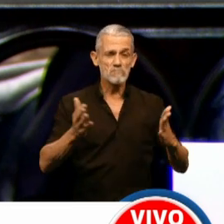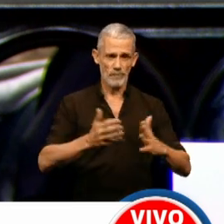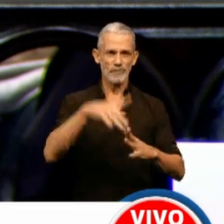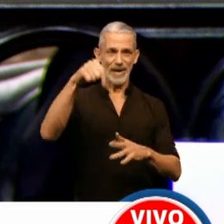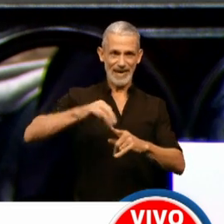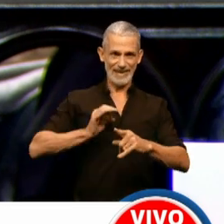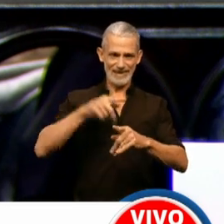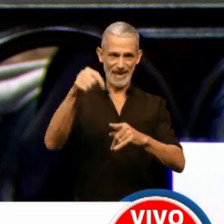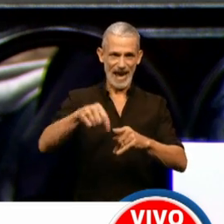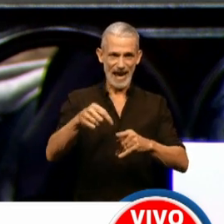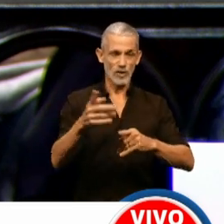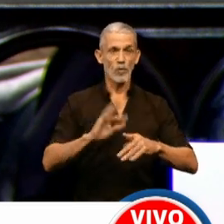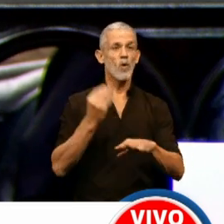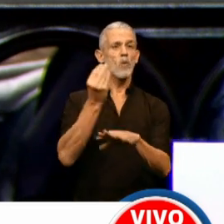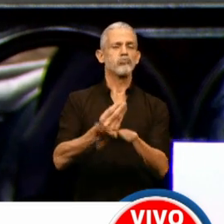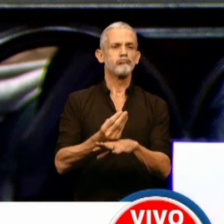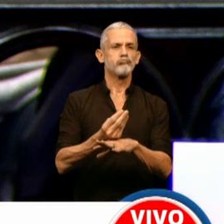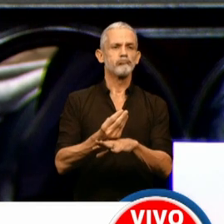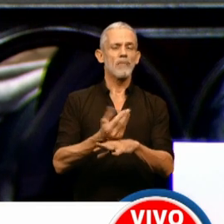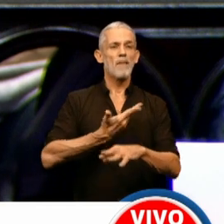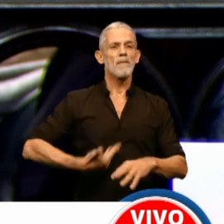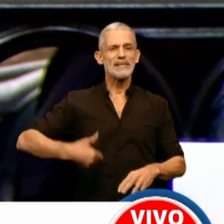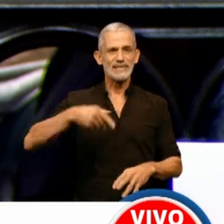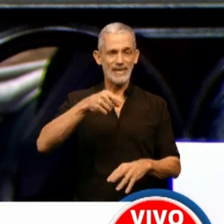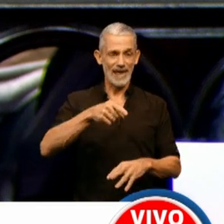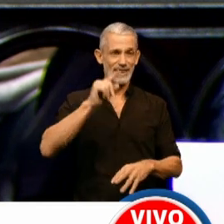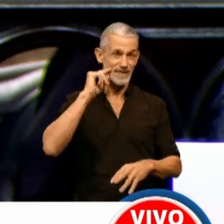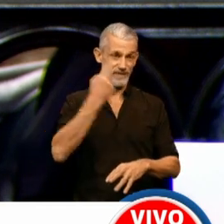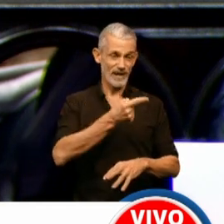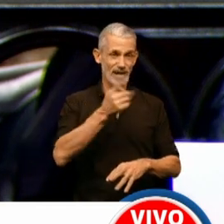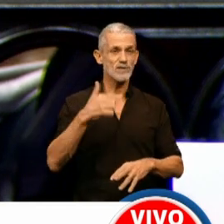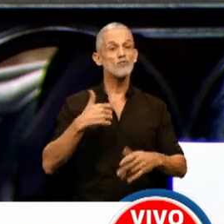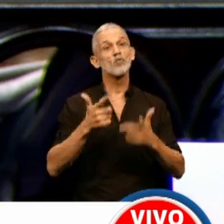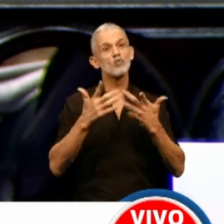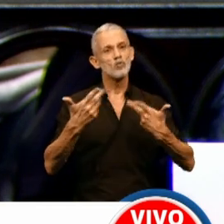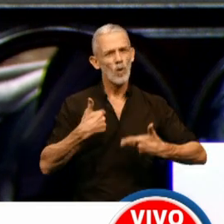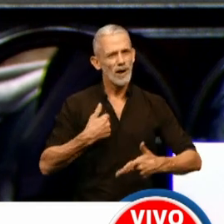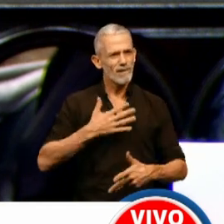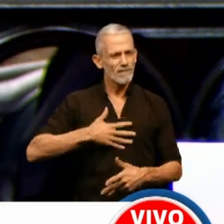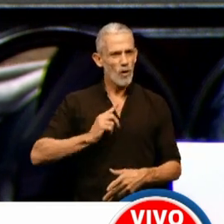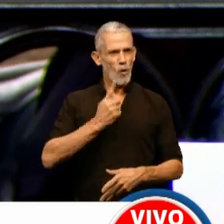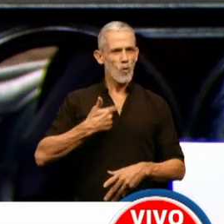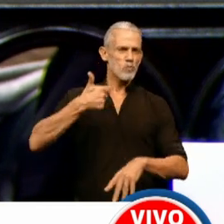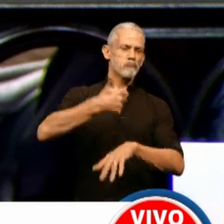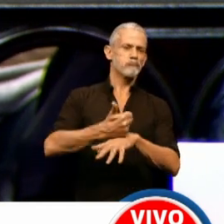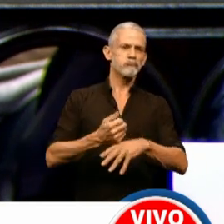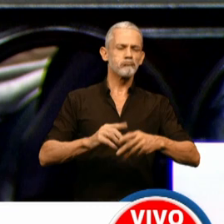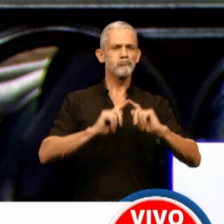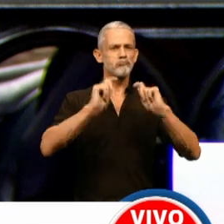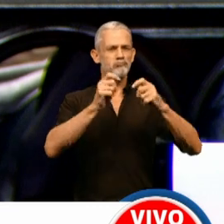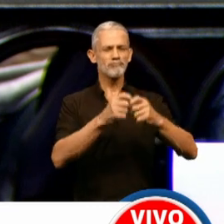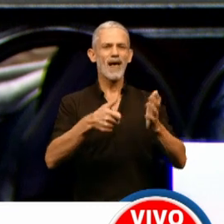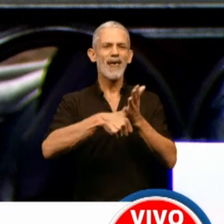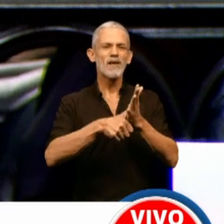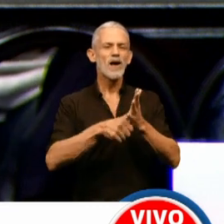año cuando asumió el presidente tuve la suerte el honor de participar de la entrega del